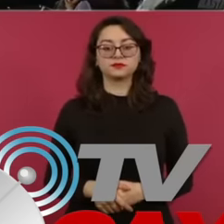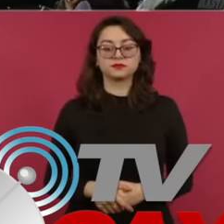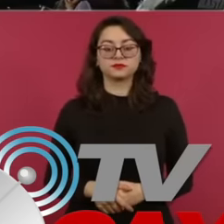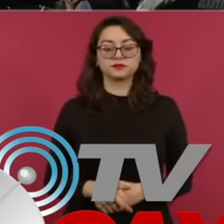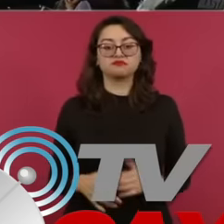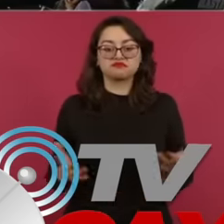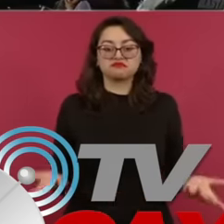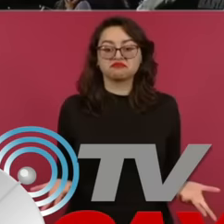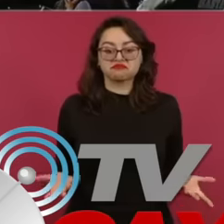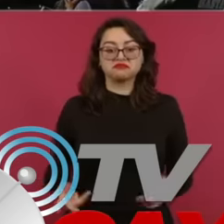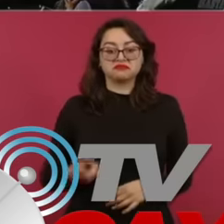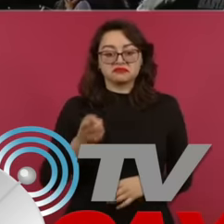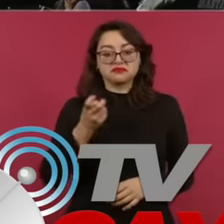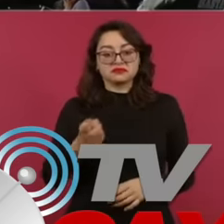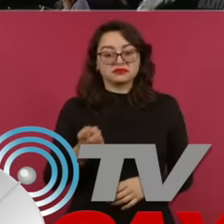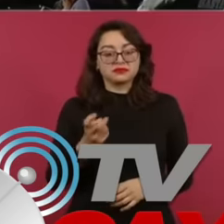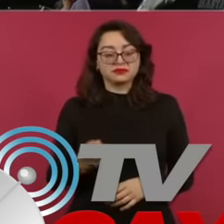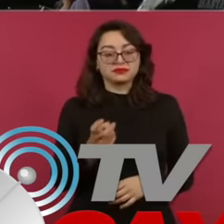Esto es para